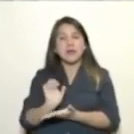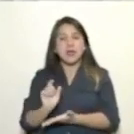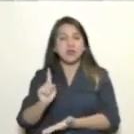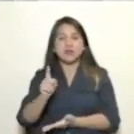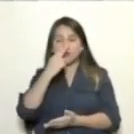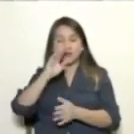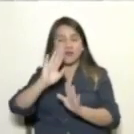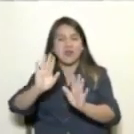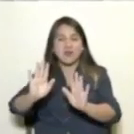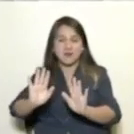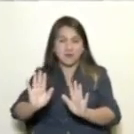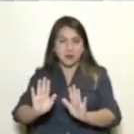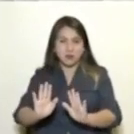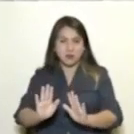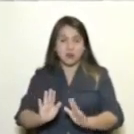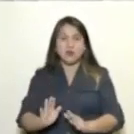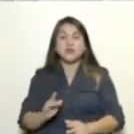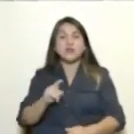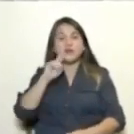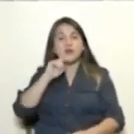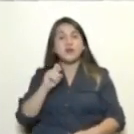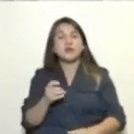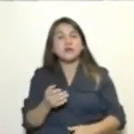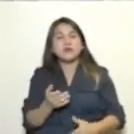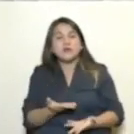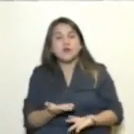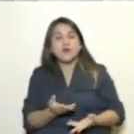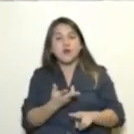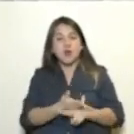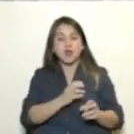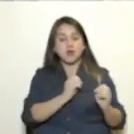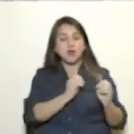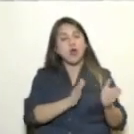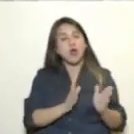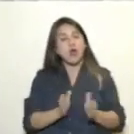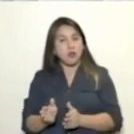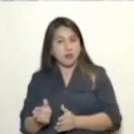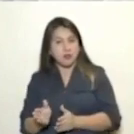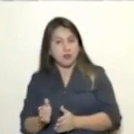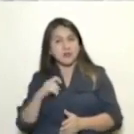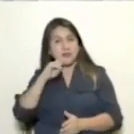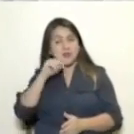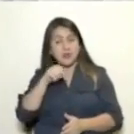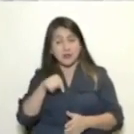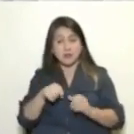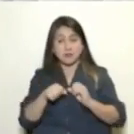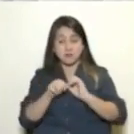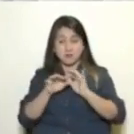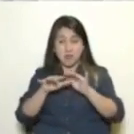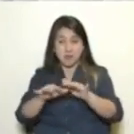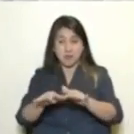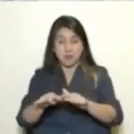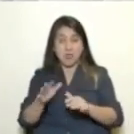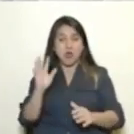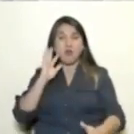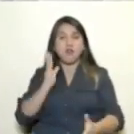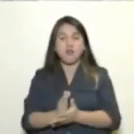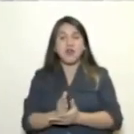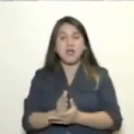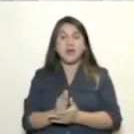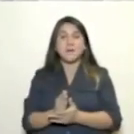eso no tiene nada que ver con eso. Eso tiene que ver con cómo hay un ordenamiento. Es decir, esta pandemia obliga